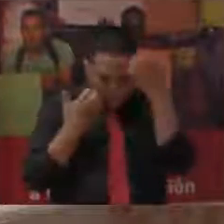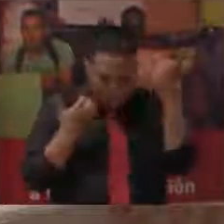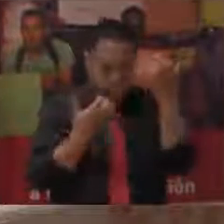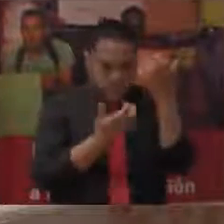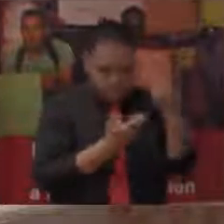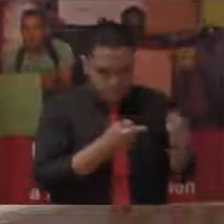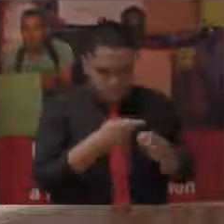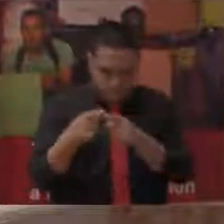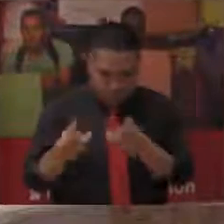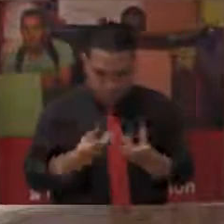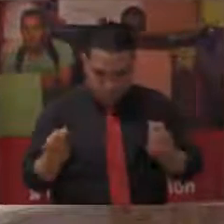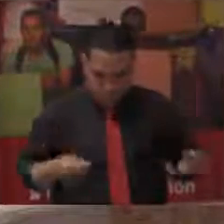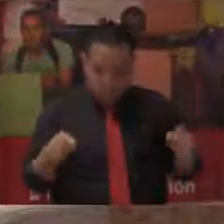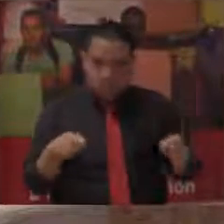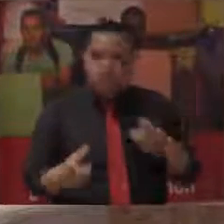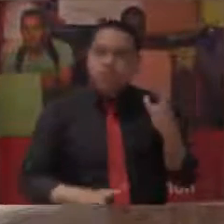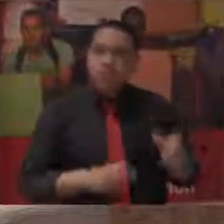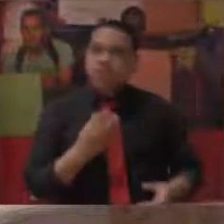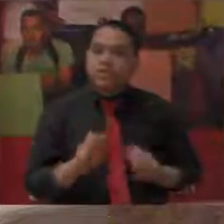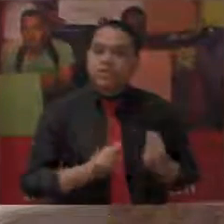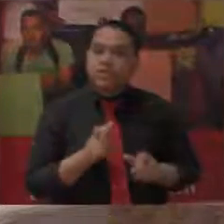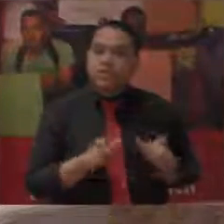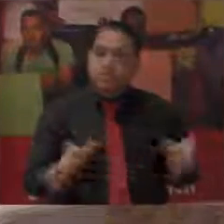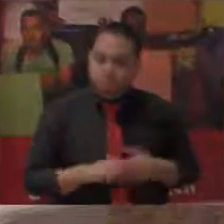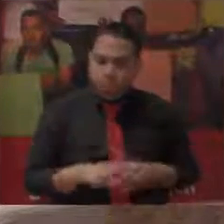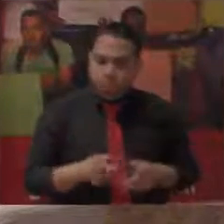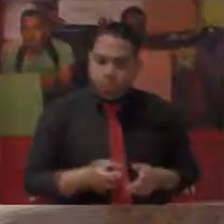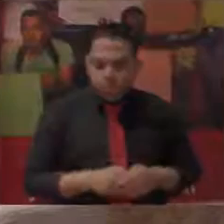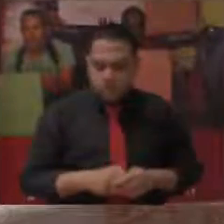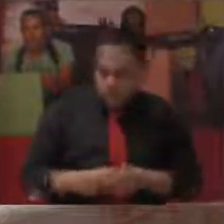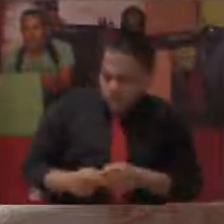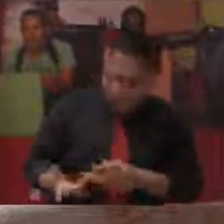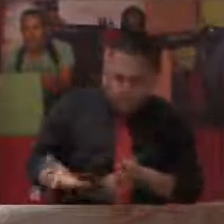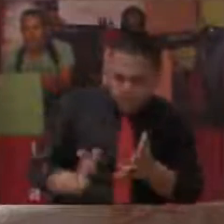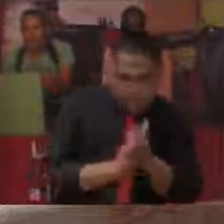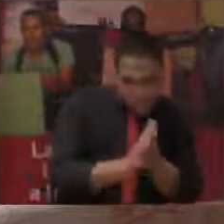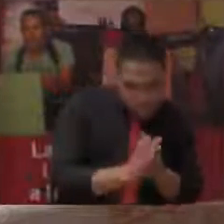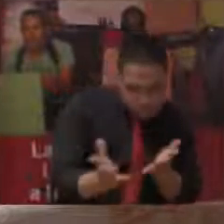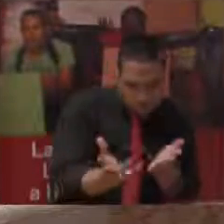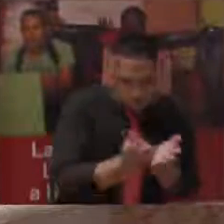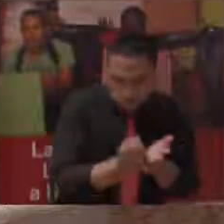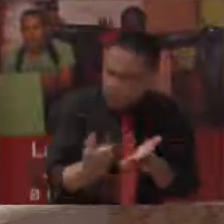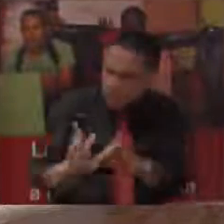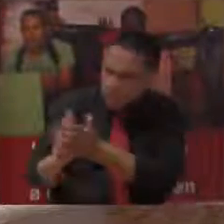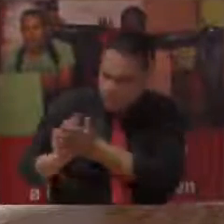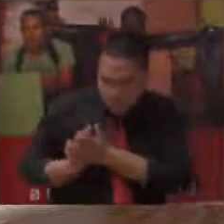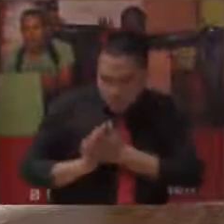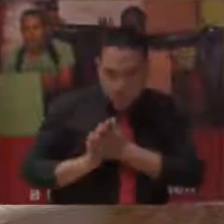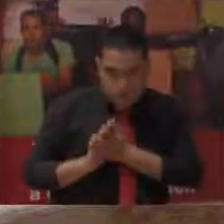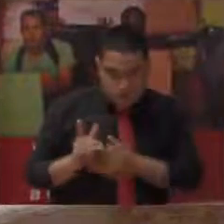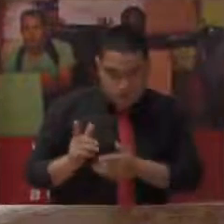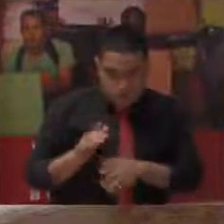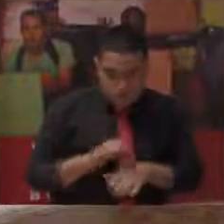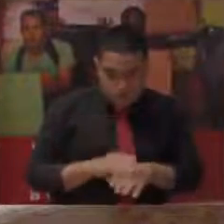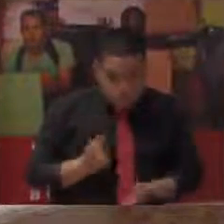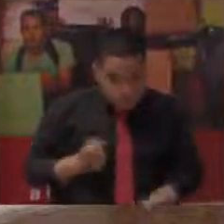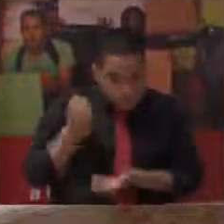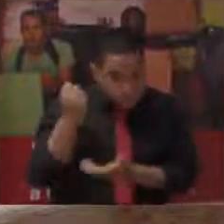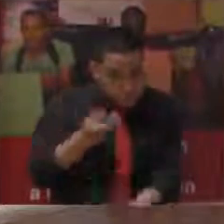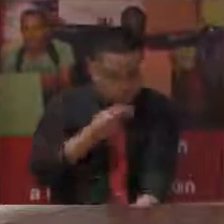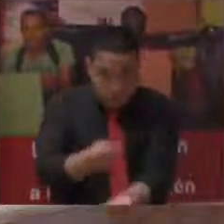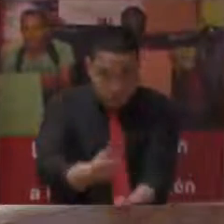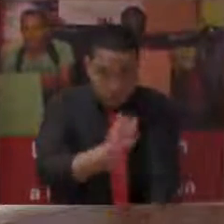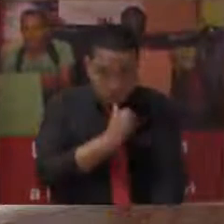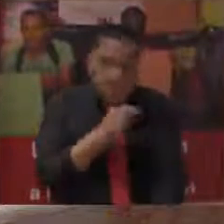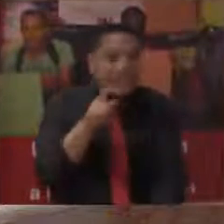medida contribuyen estas personas a la memoria histórica. Aclarar que no reciben ningún tipo de remuneración por esta colaboración,